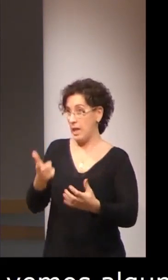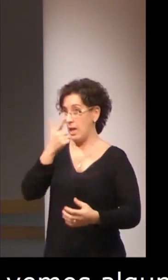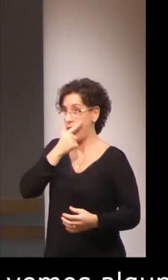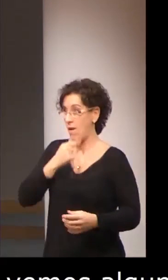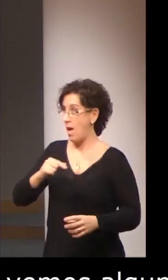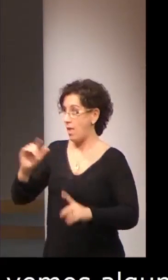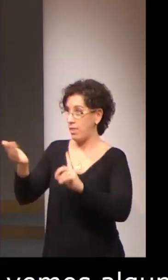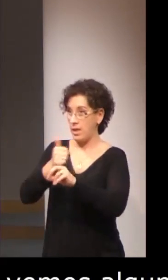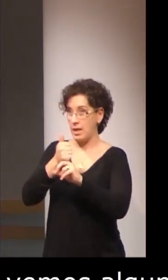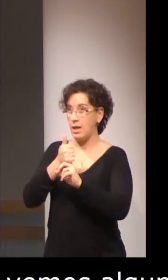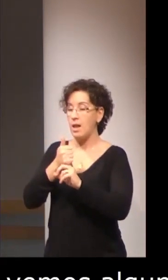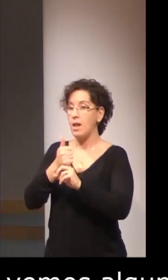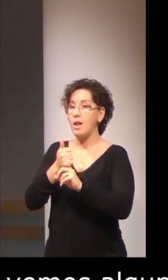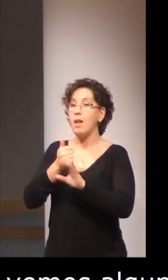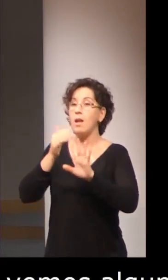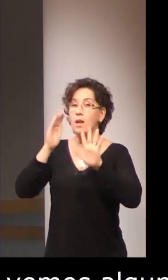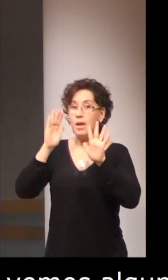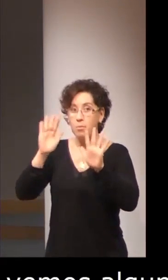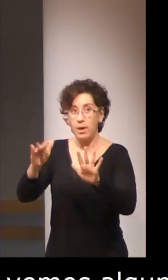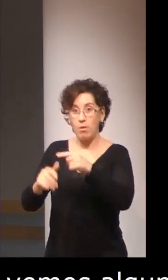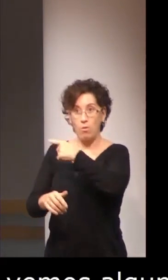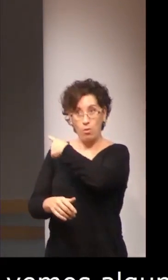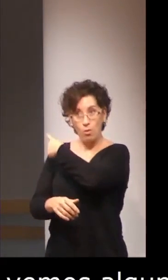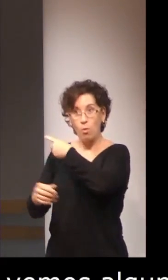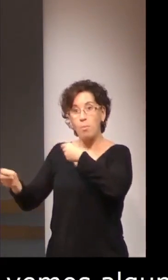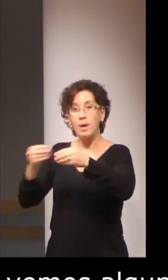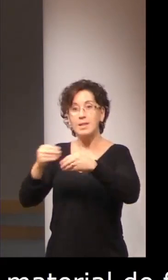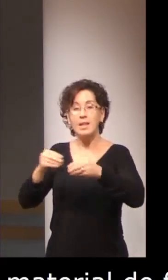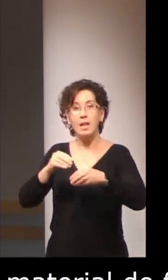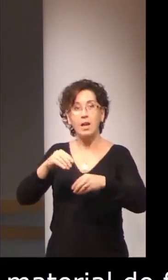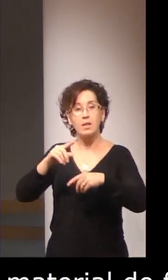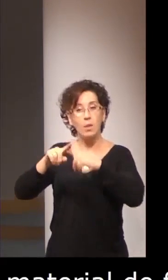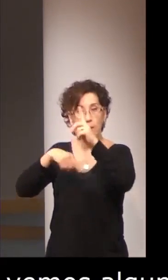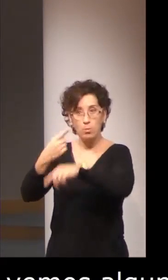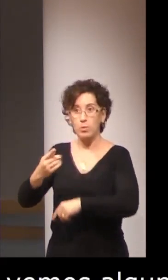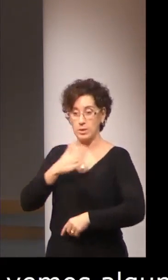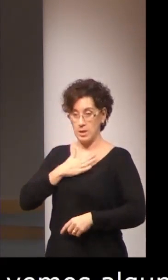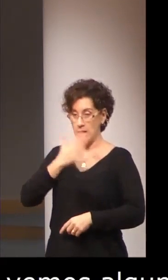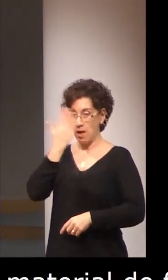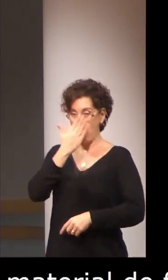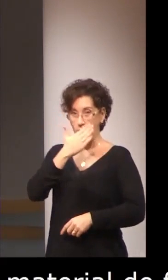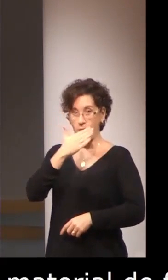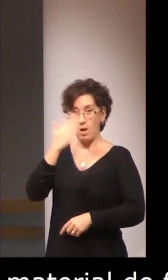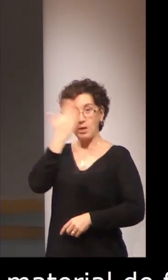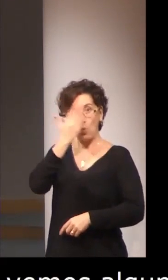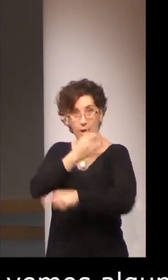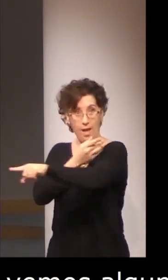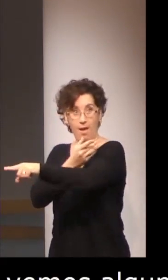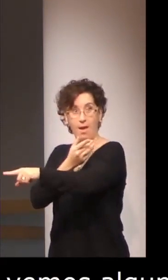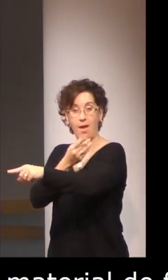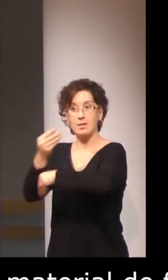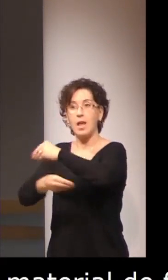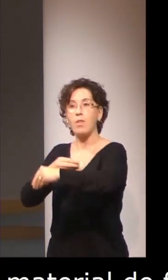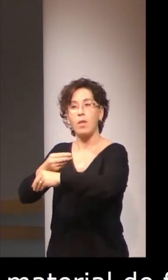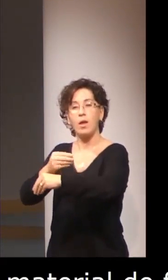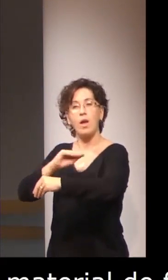me interesa subrayar que estos materiales quedan después en el aula en el aula del de la escuela donde se emplean para